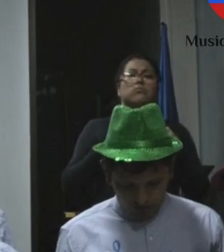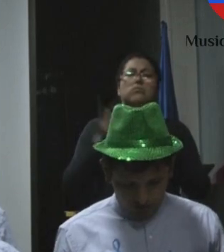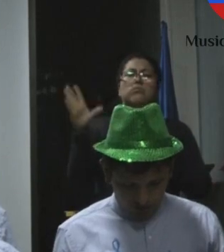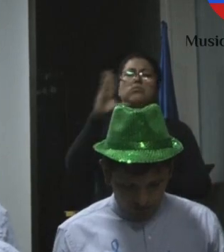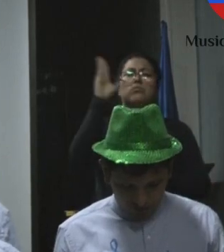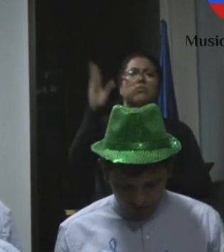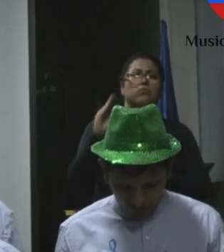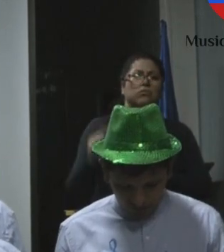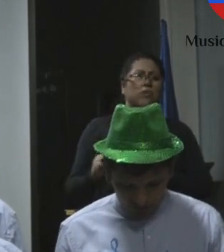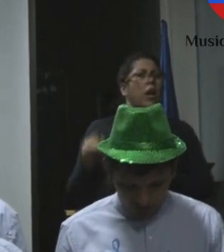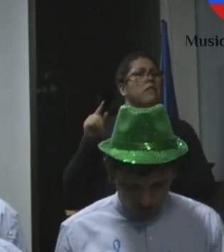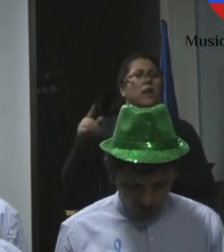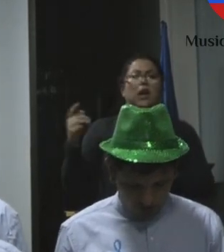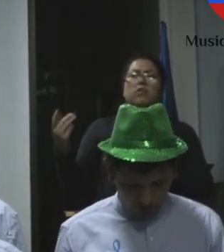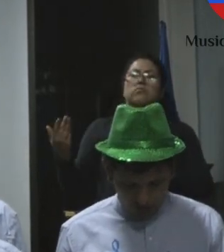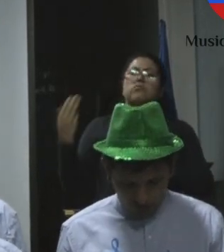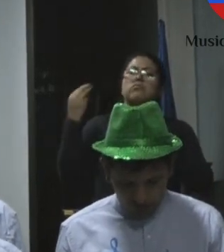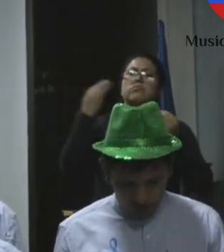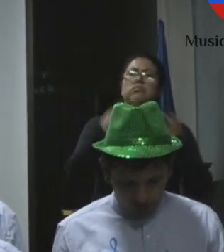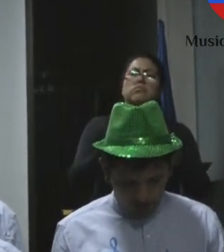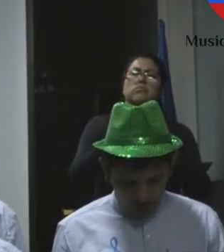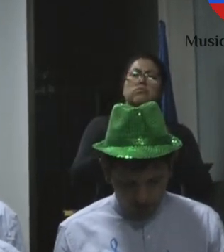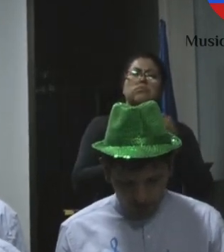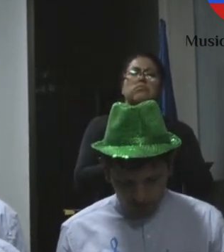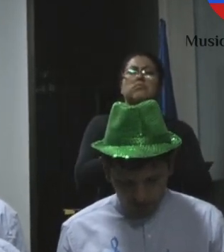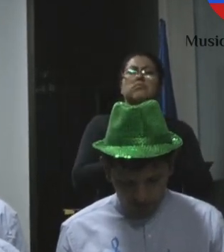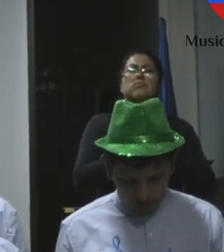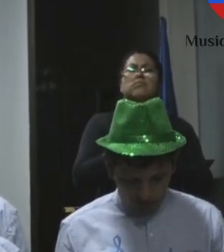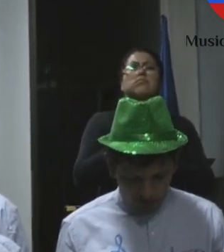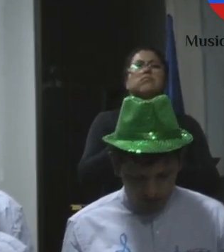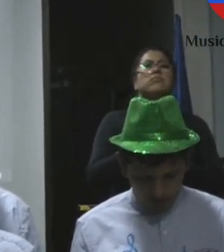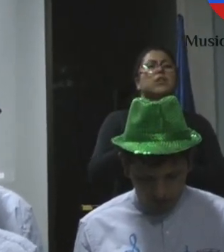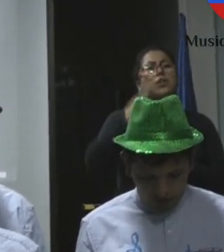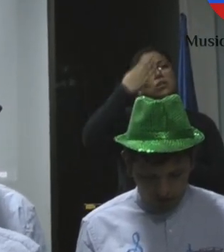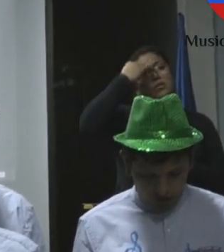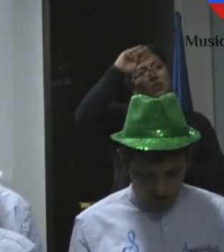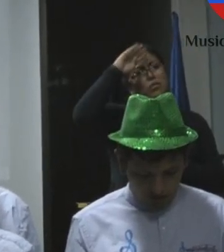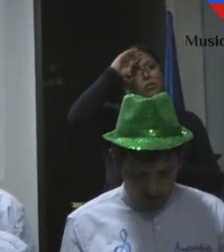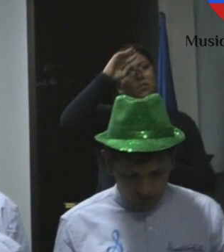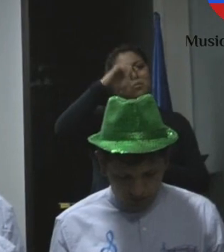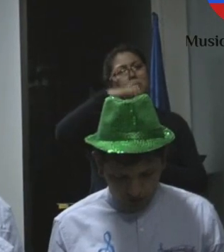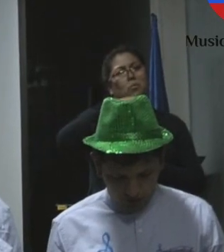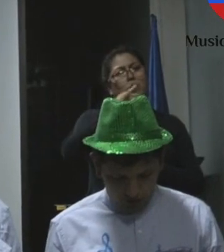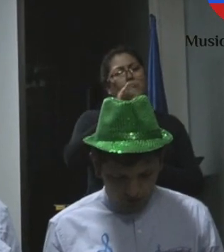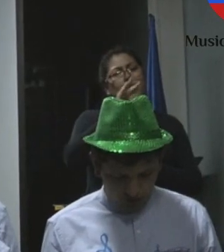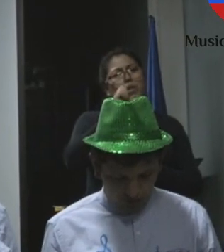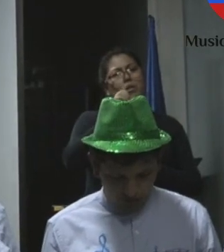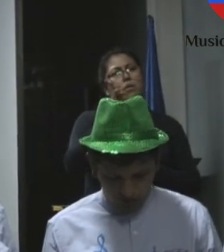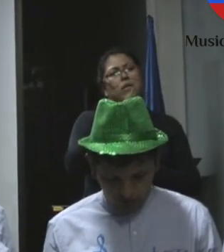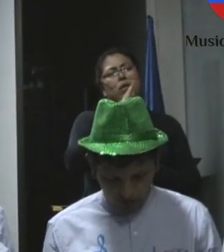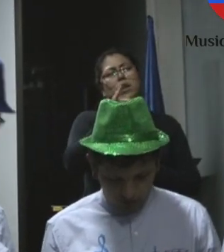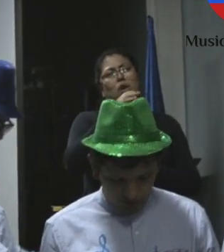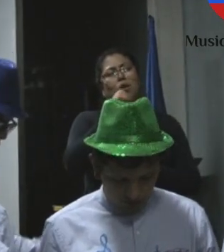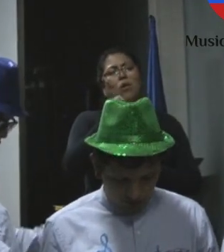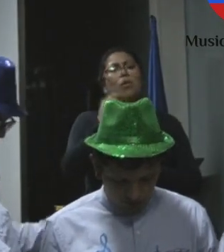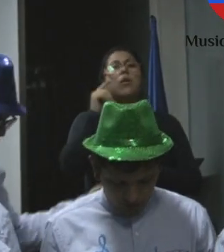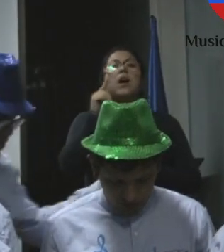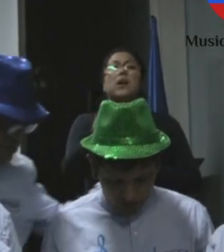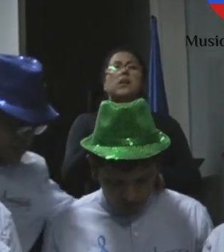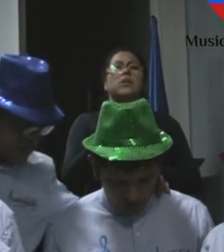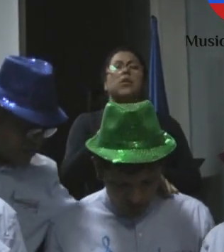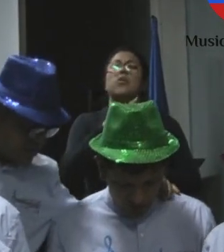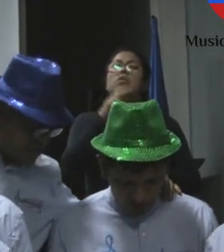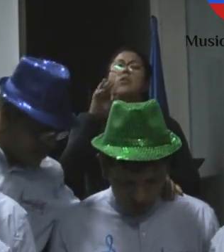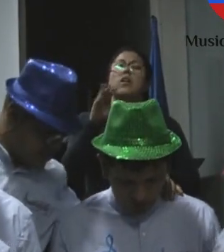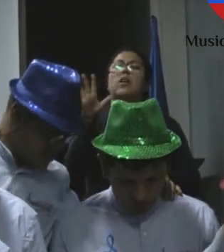continente africano, producida en Cuba, Puerto Rico y las